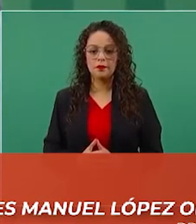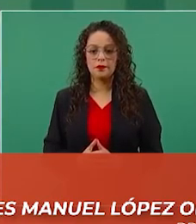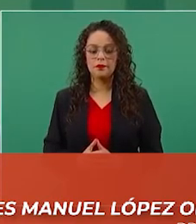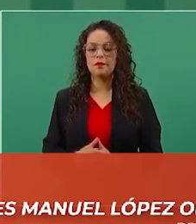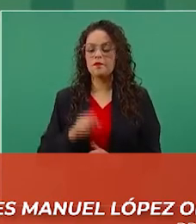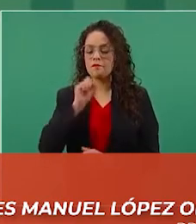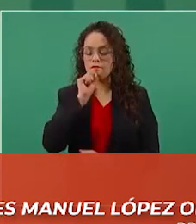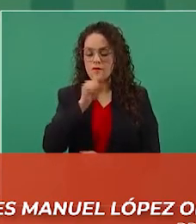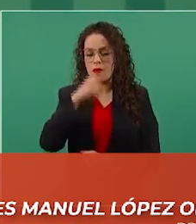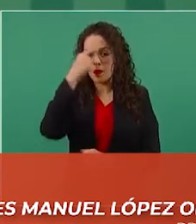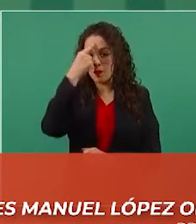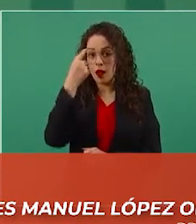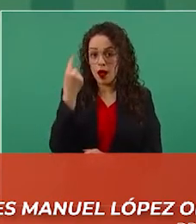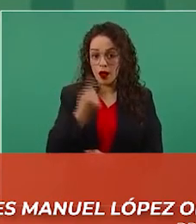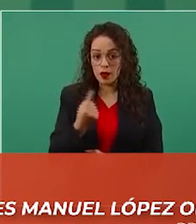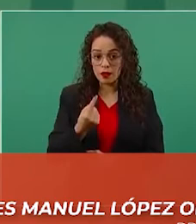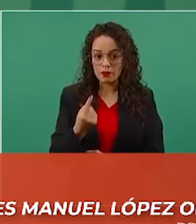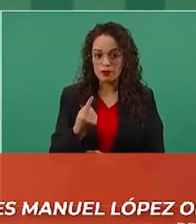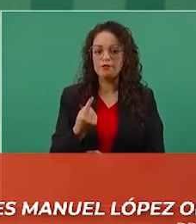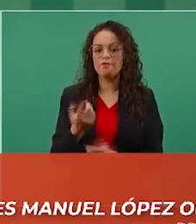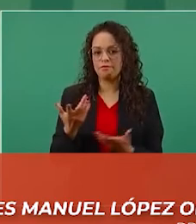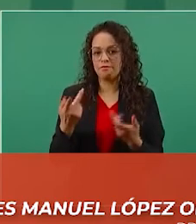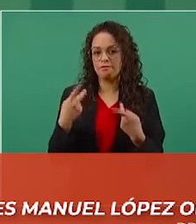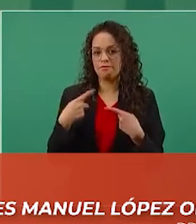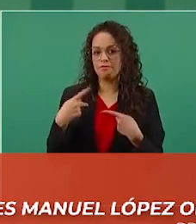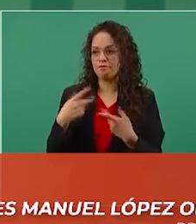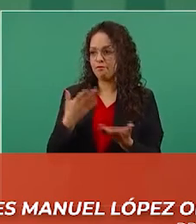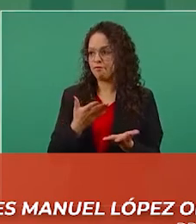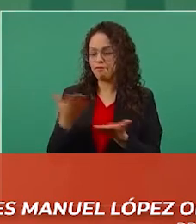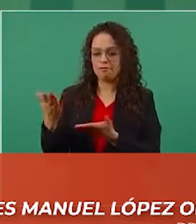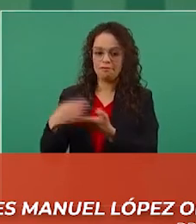también para los adversarios, ¿no? Y